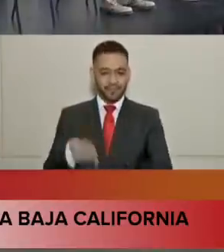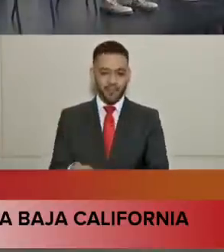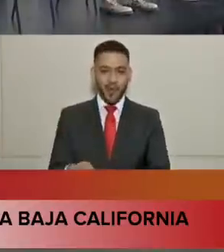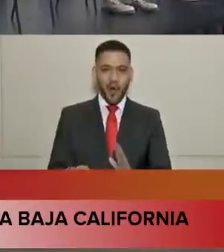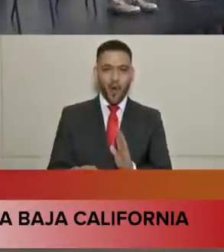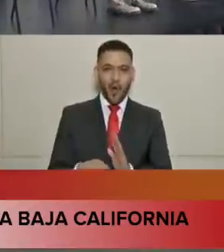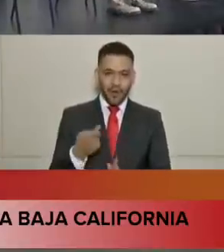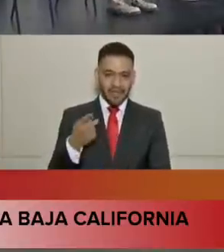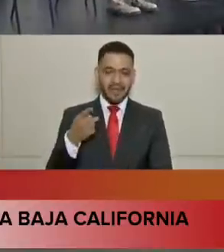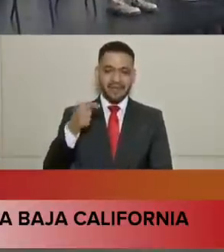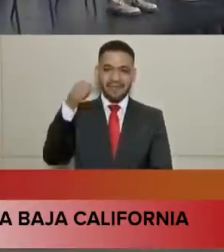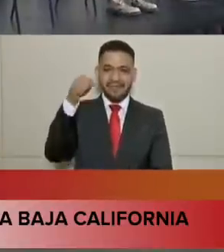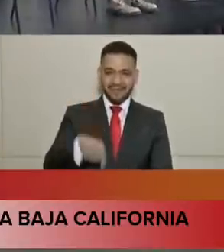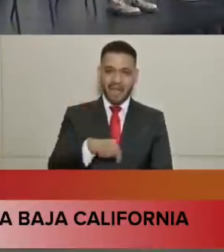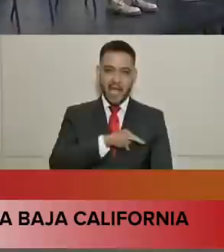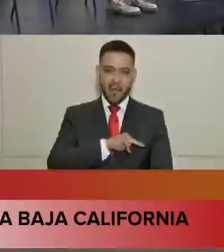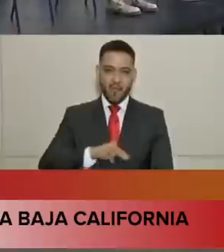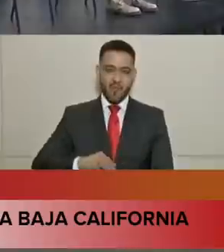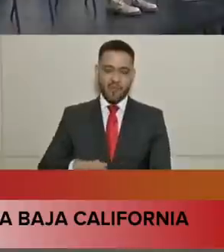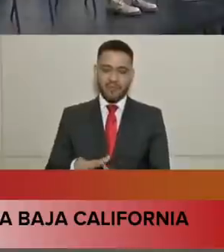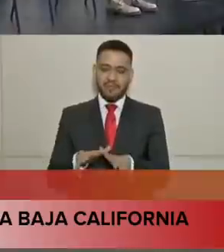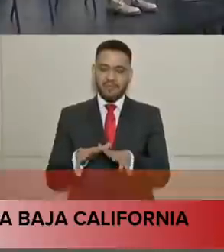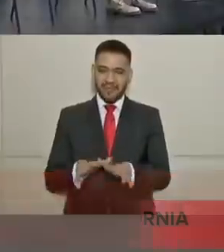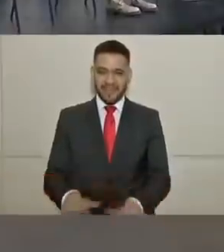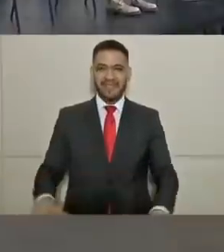en este municipio